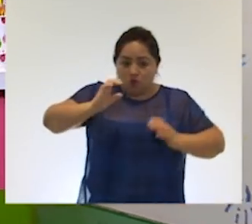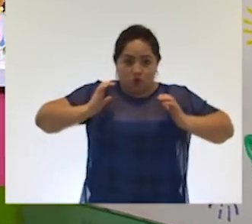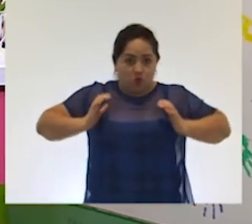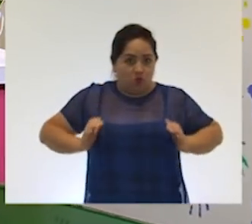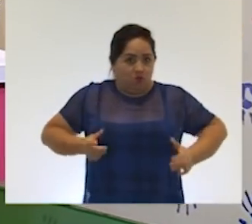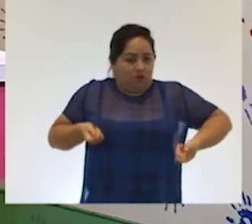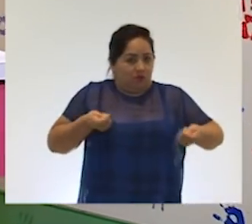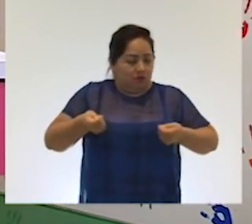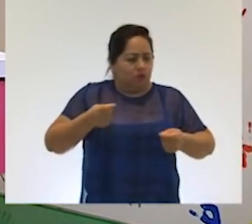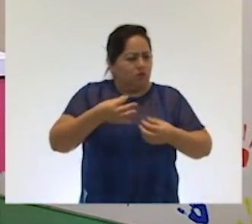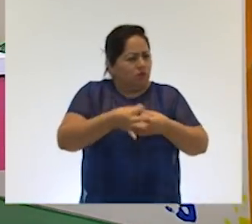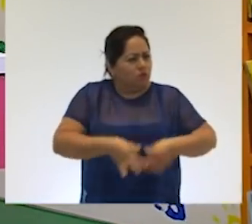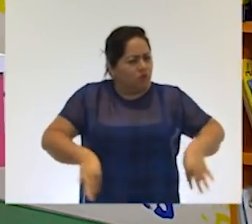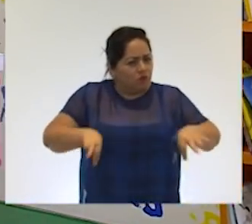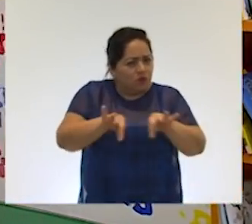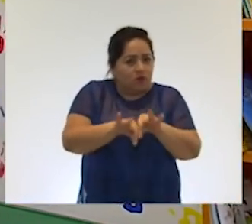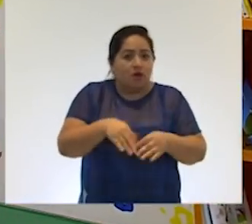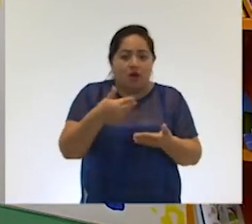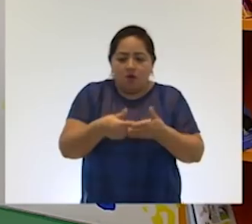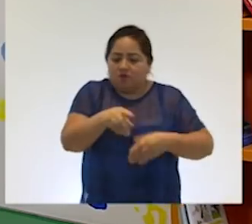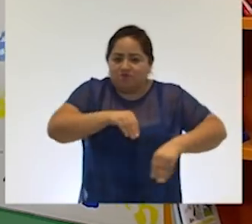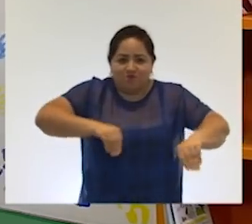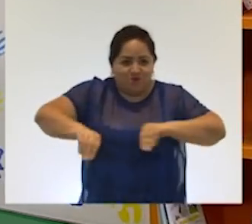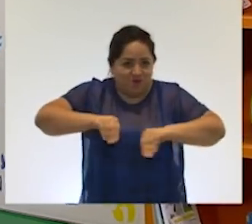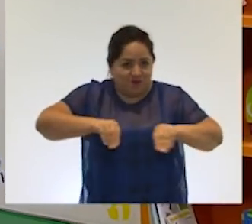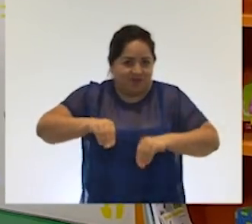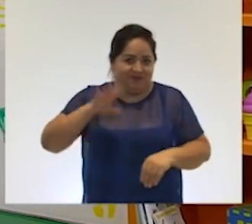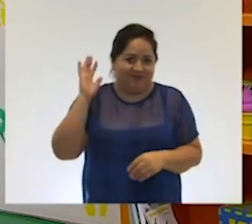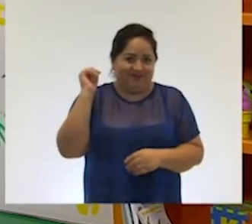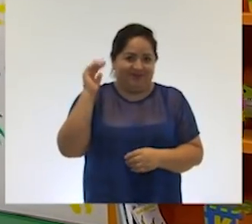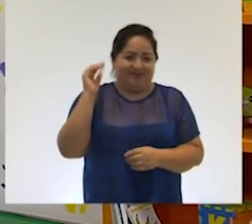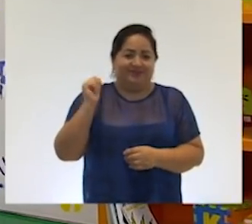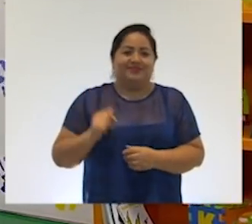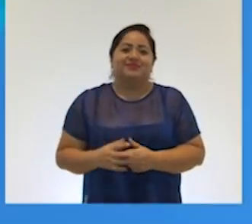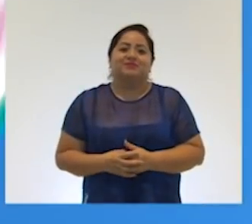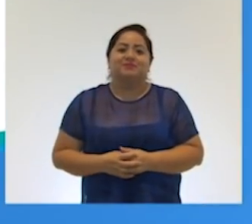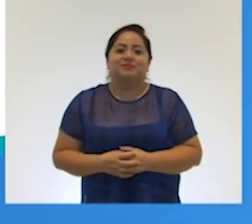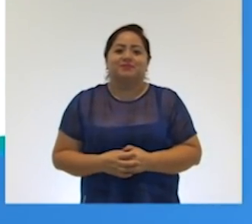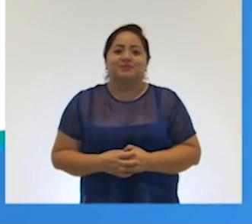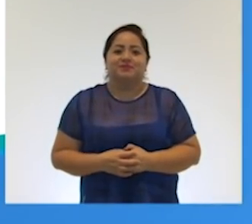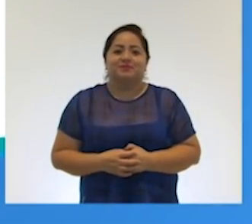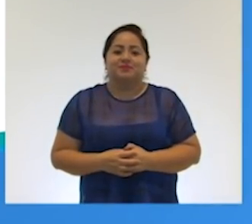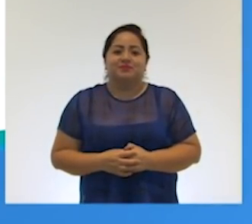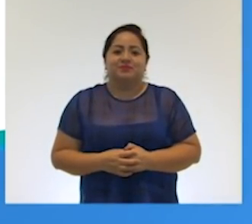muy importante. Es momento de movernos. Hasta la próxima.